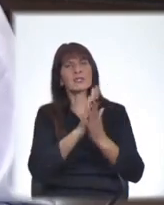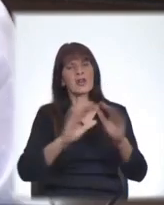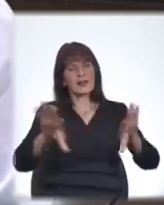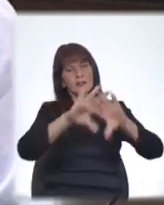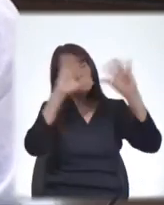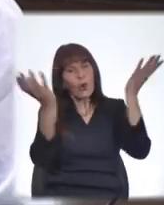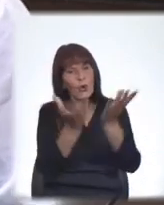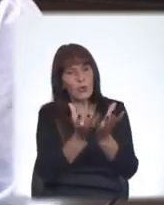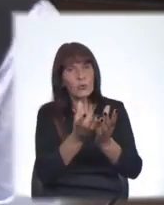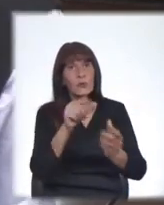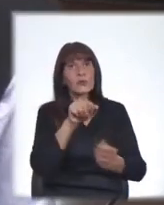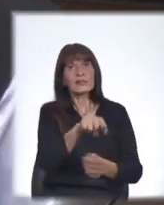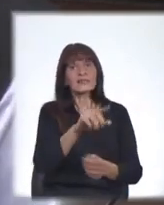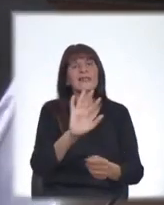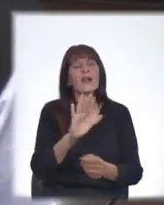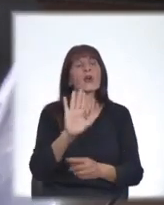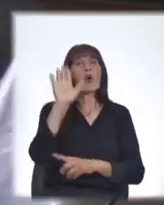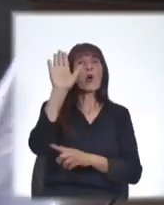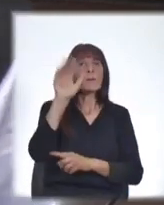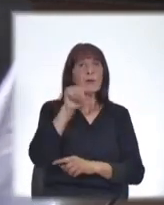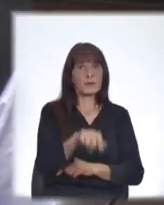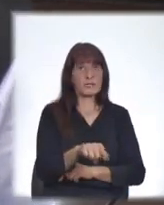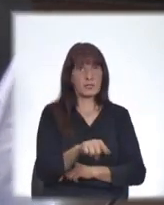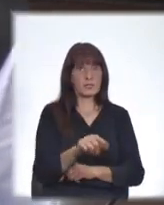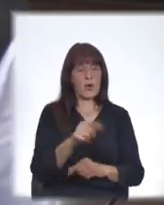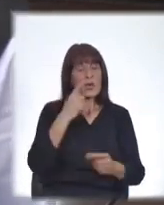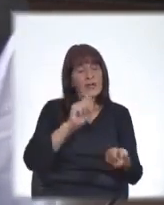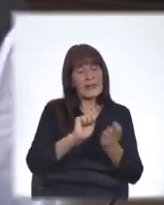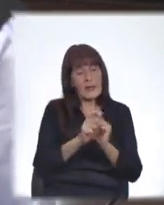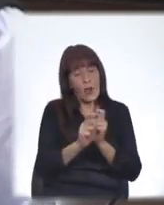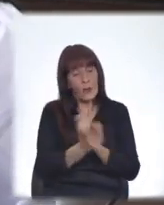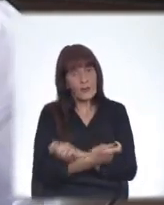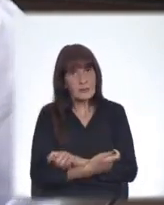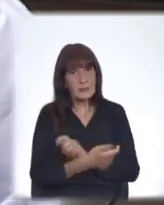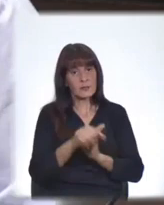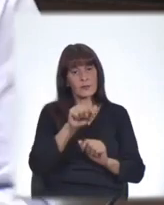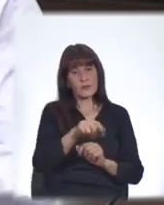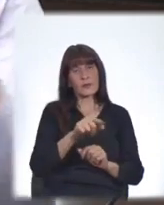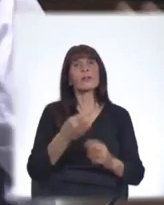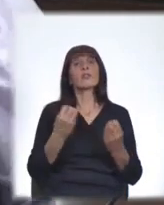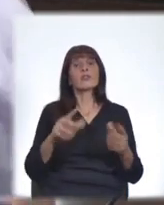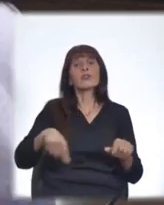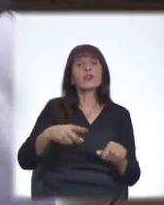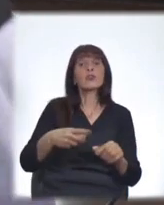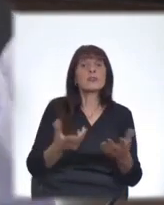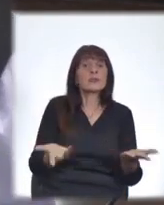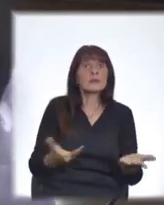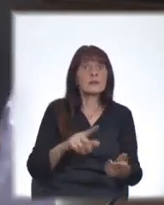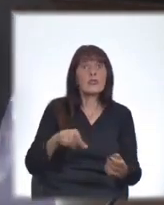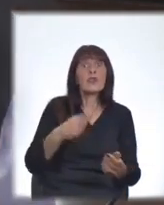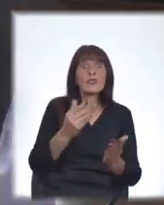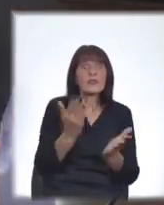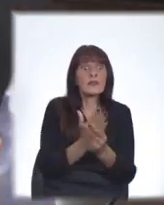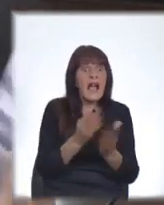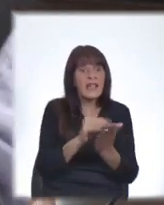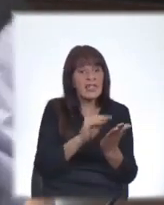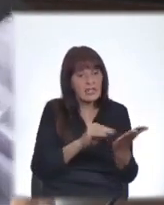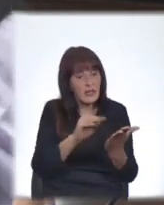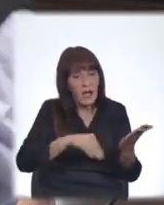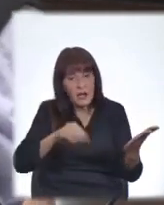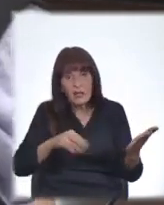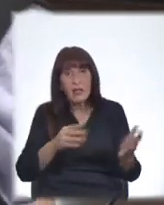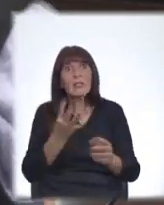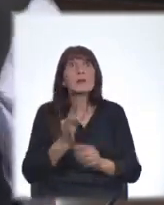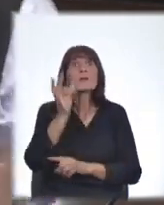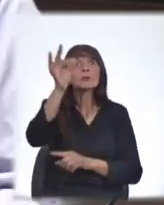globales de valor, el compromiso con la innovación y la investigación científica? ¿Dónde quedó la agenda de futuro de un